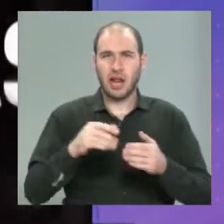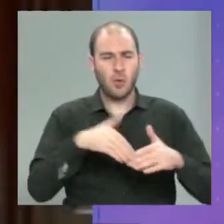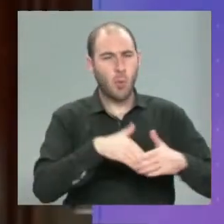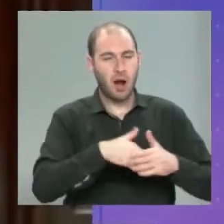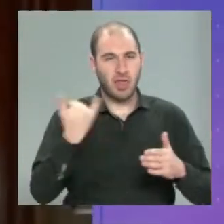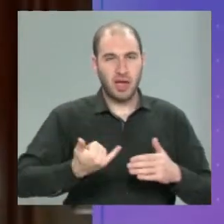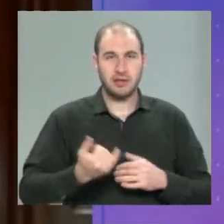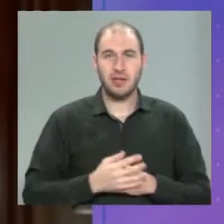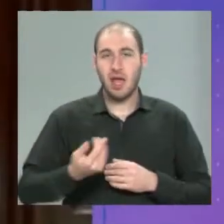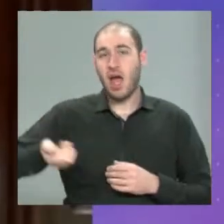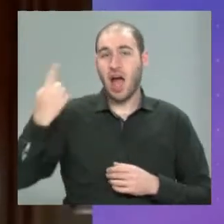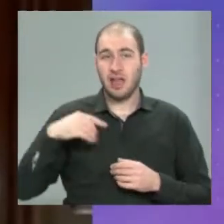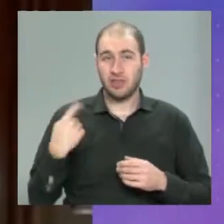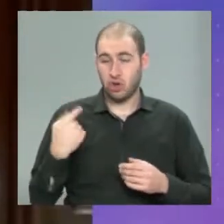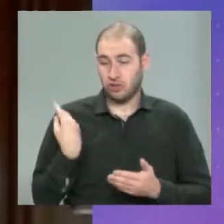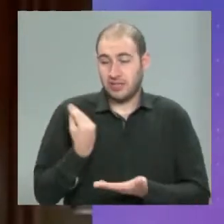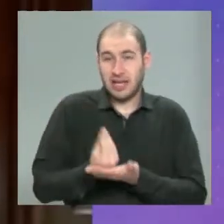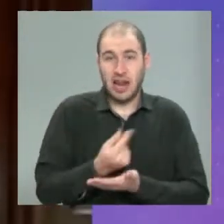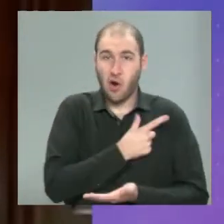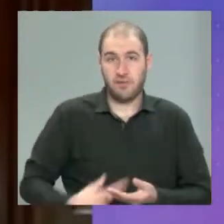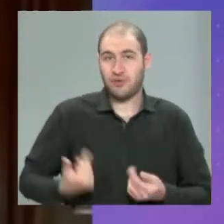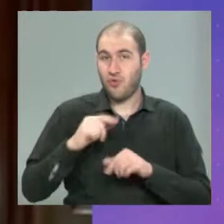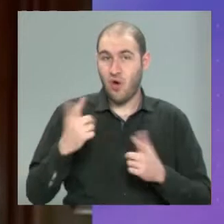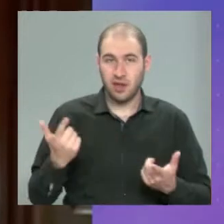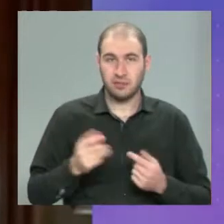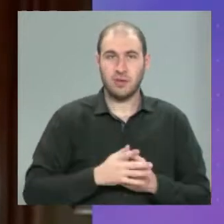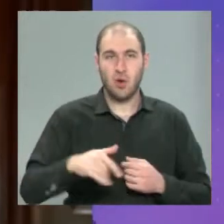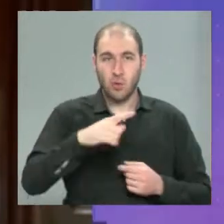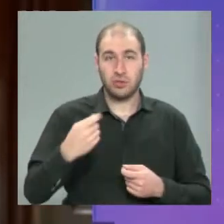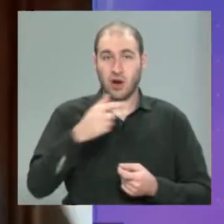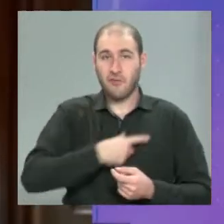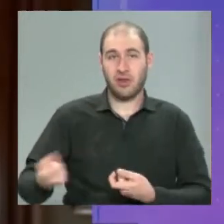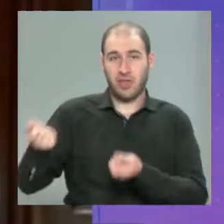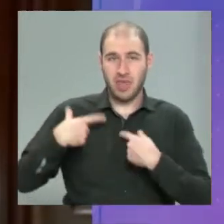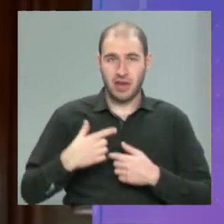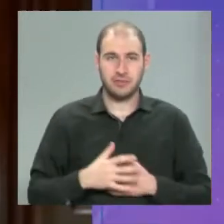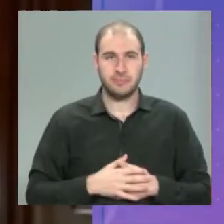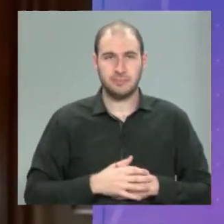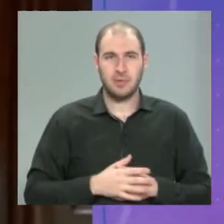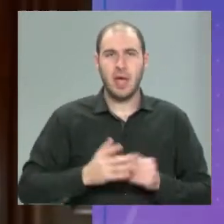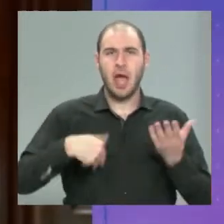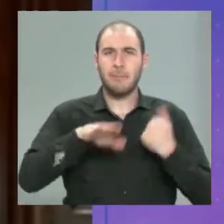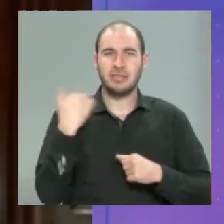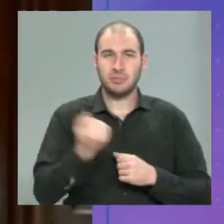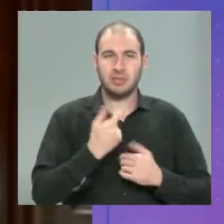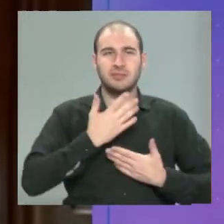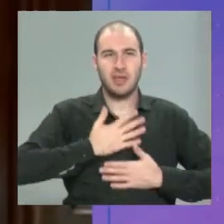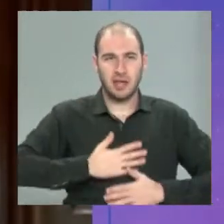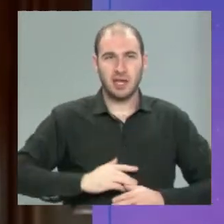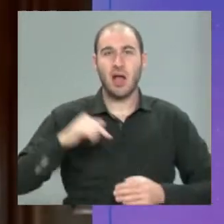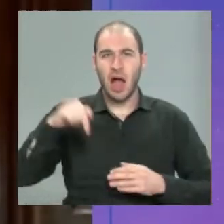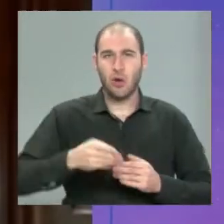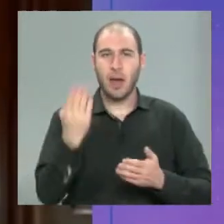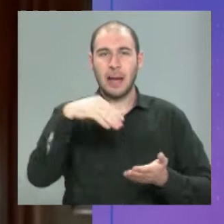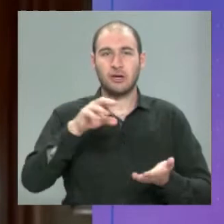reservas, cosa que no tenía cuando nosotros llegamos al gobierno y cuando ustedes nos entregaron al gobierno, con lo cual lo más importante es tener la tranquilidad de que hoy hay un